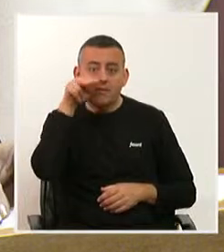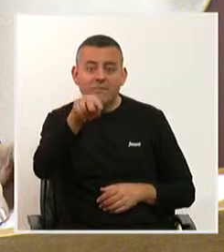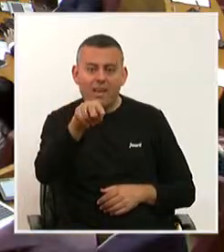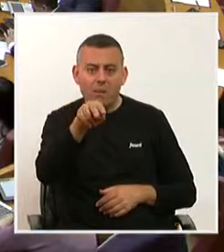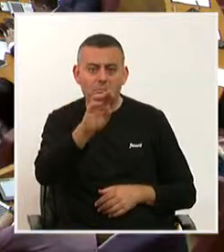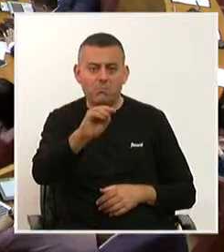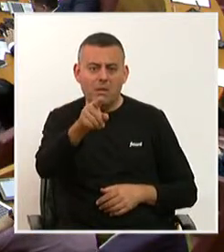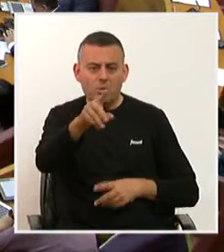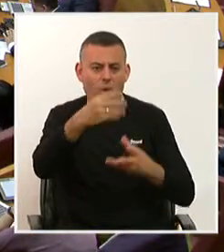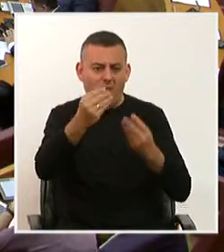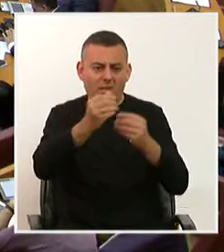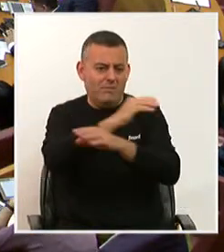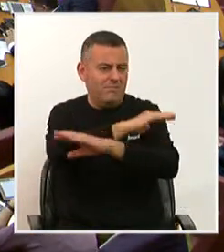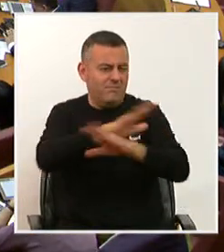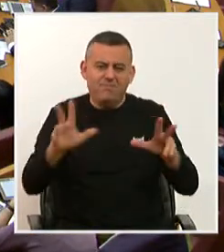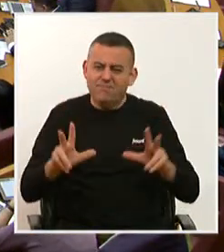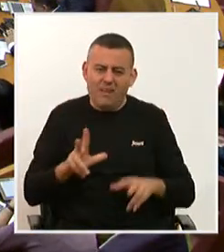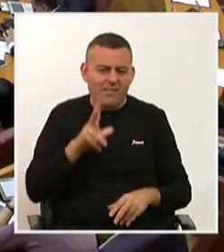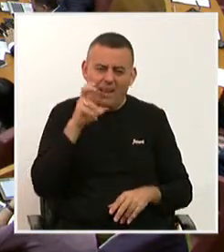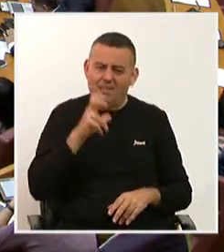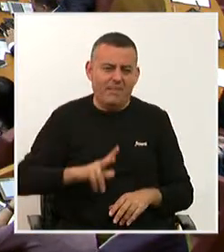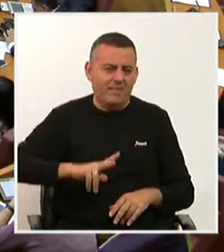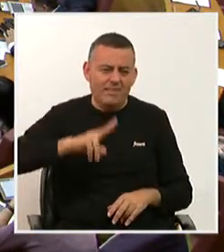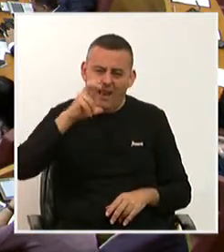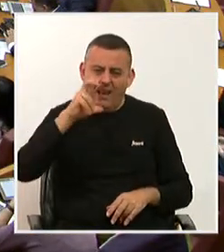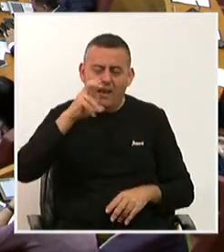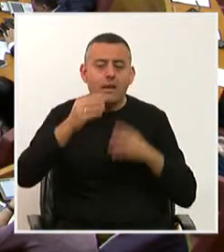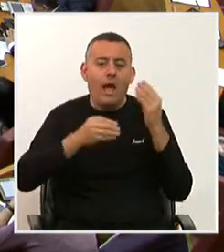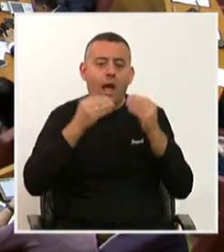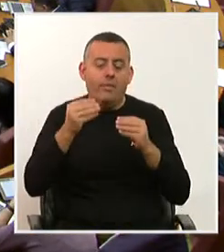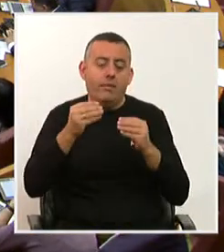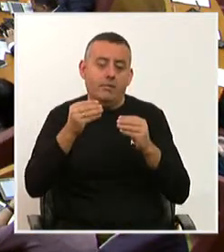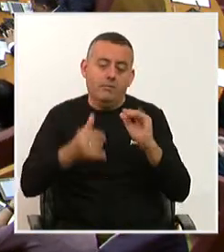fatal pero fatal pero